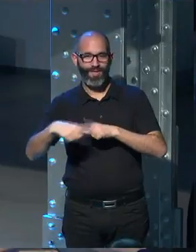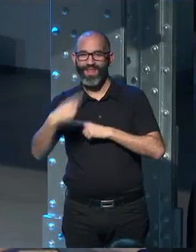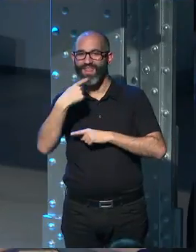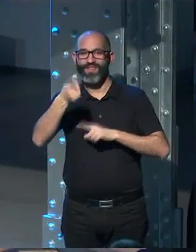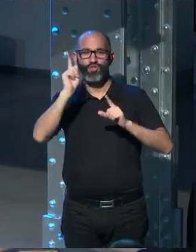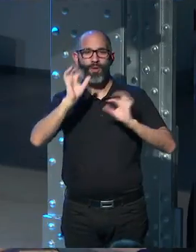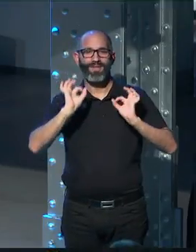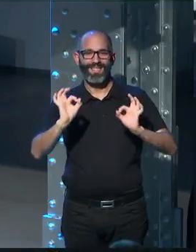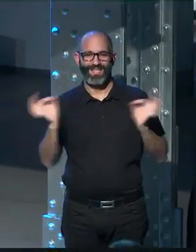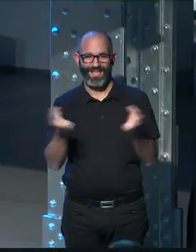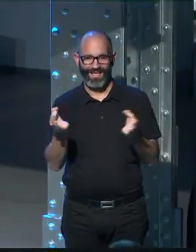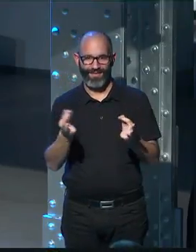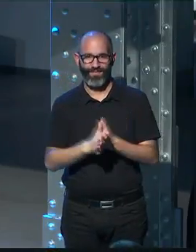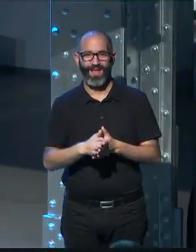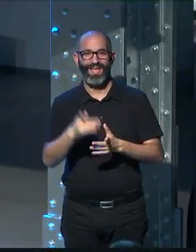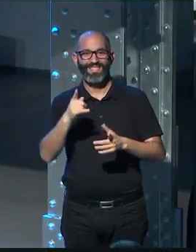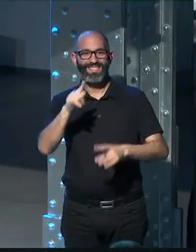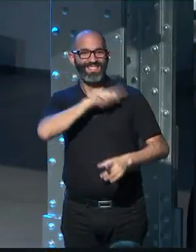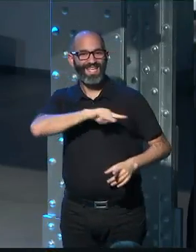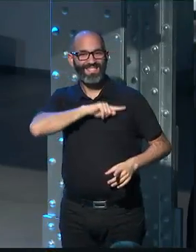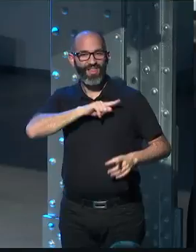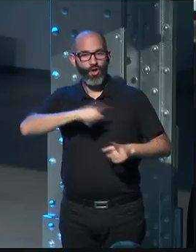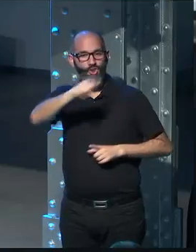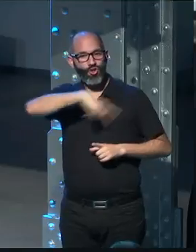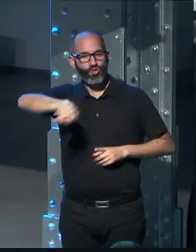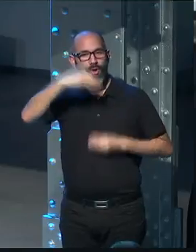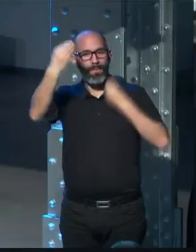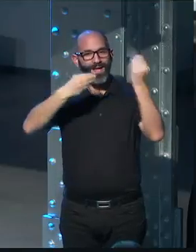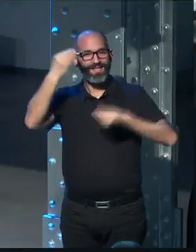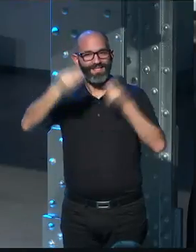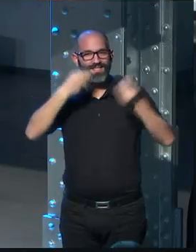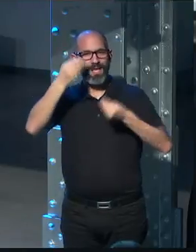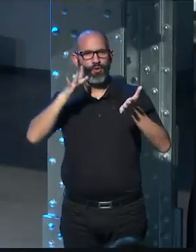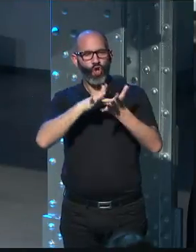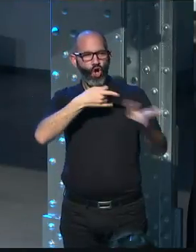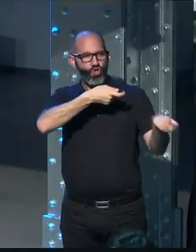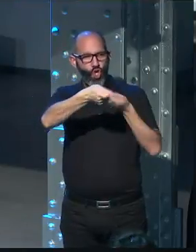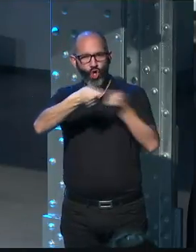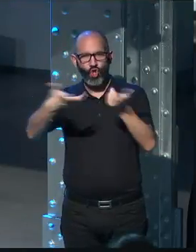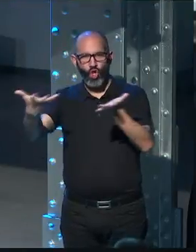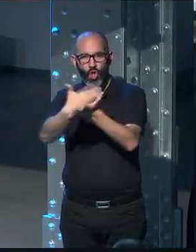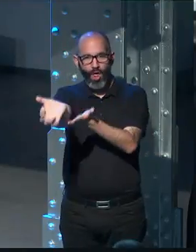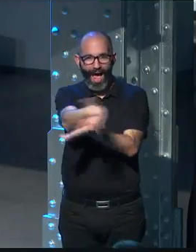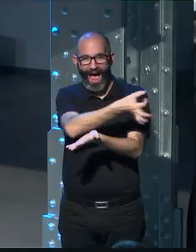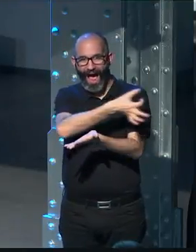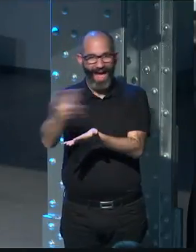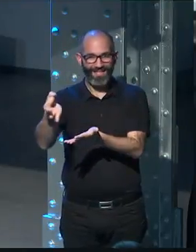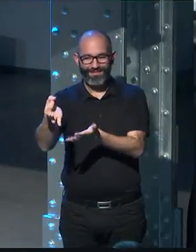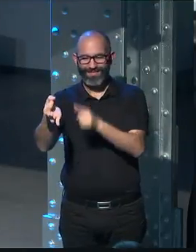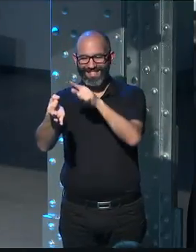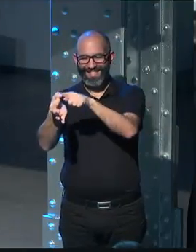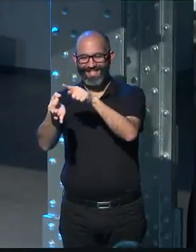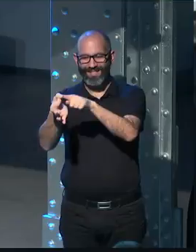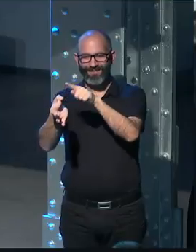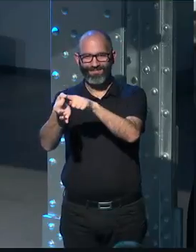eso, que la sensación que tenemos de estar continuamente en control de todo lo que percibimos es una ilusión, que es una